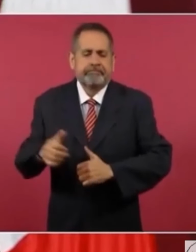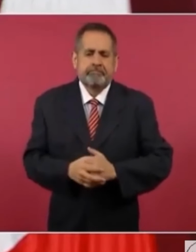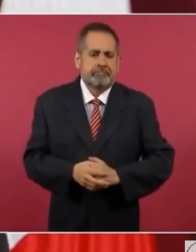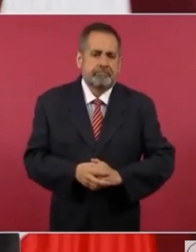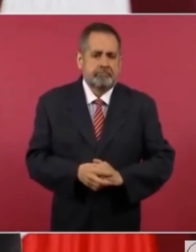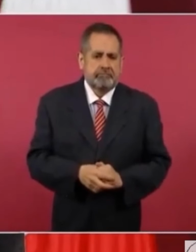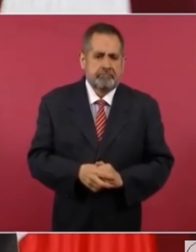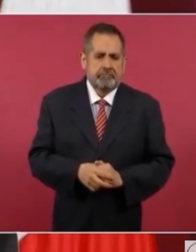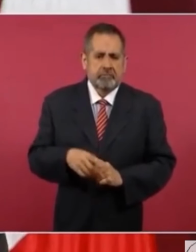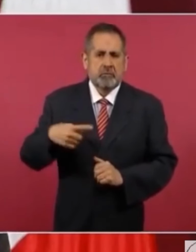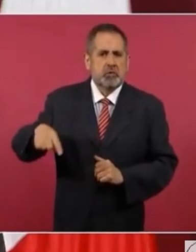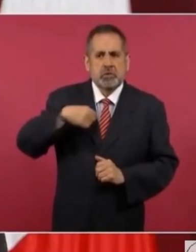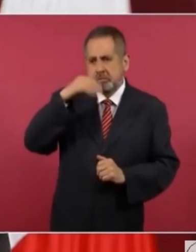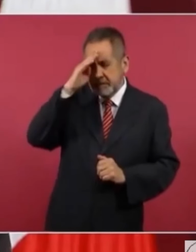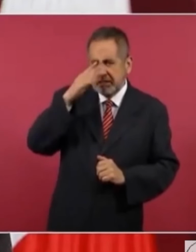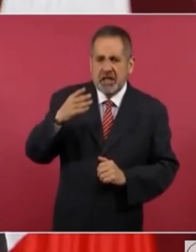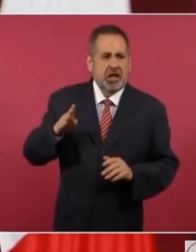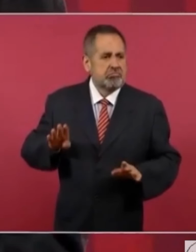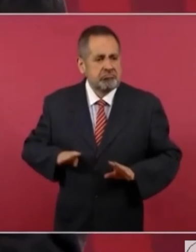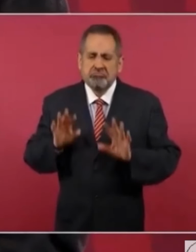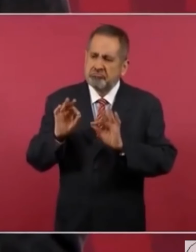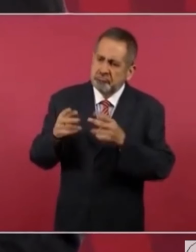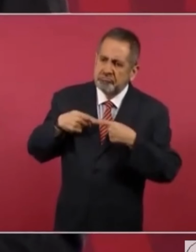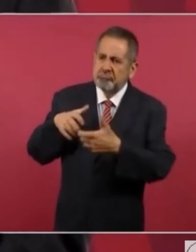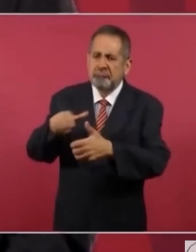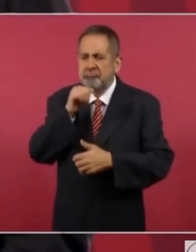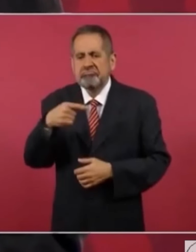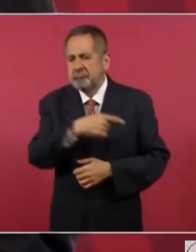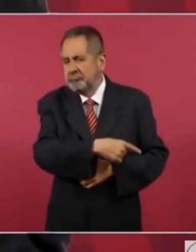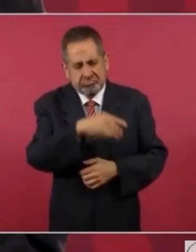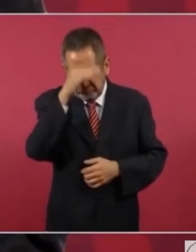no pensando en el bienestar del pueblo. Ojalá